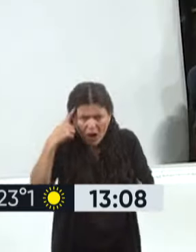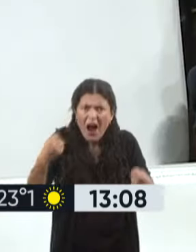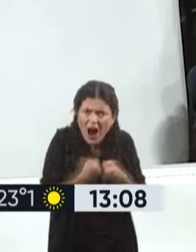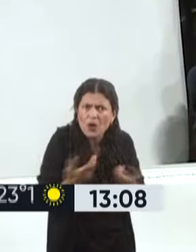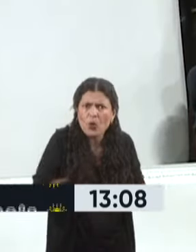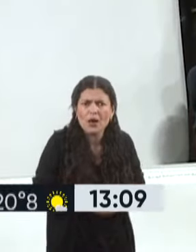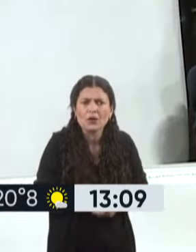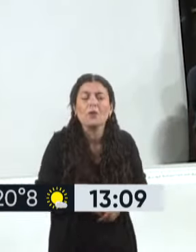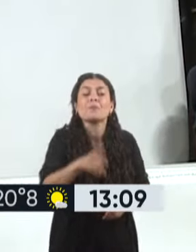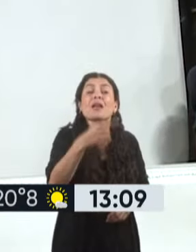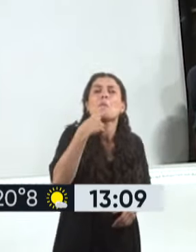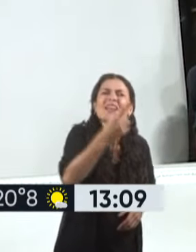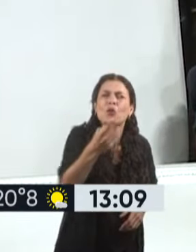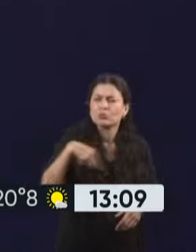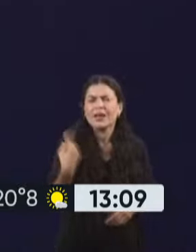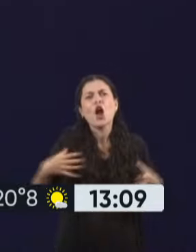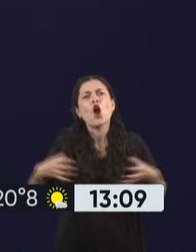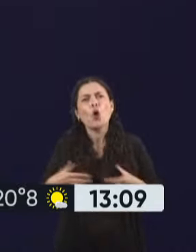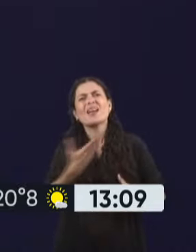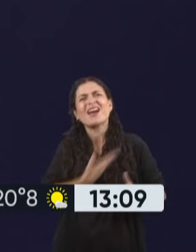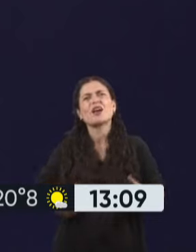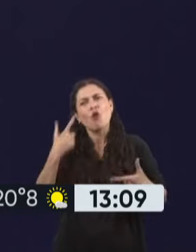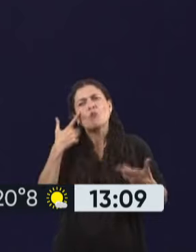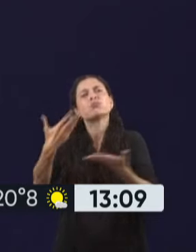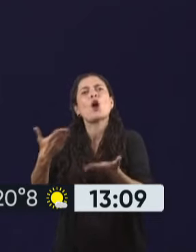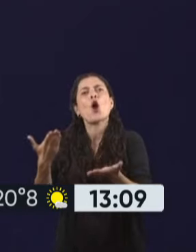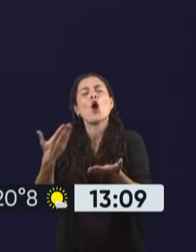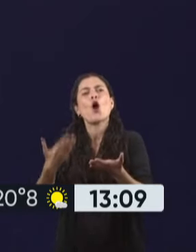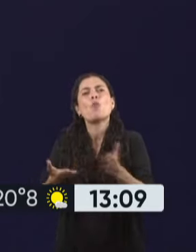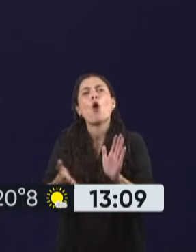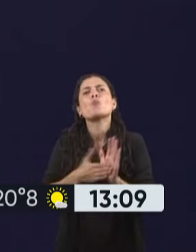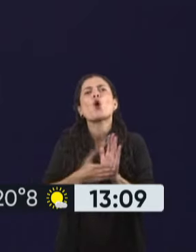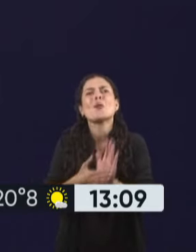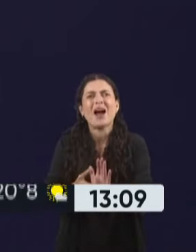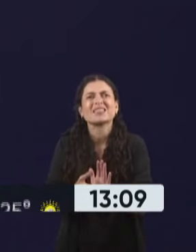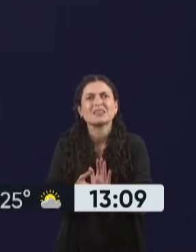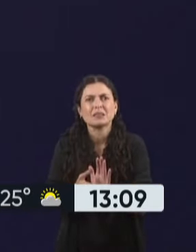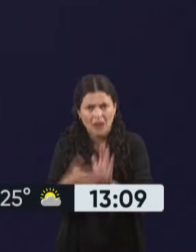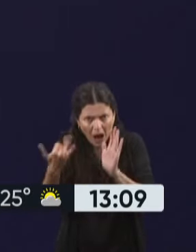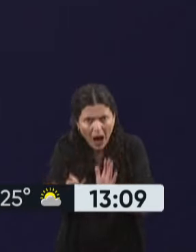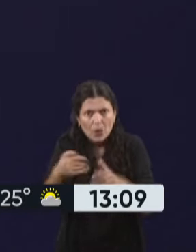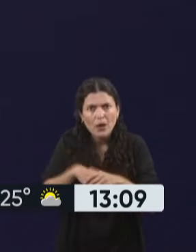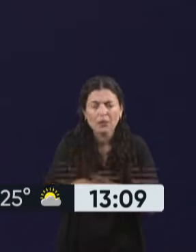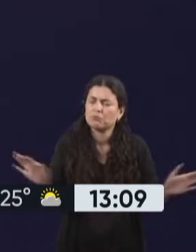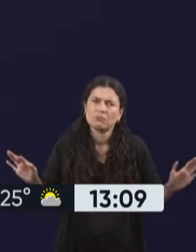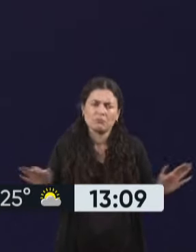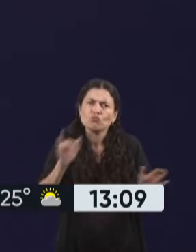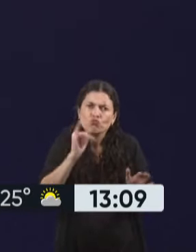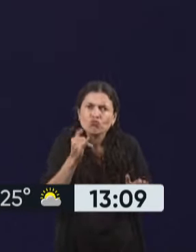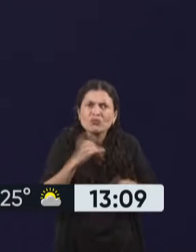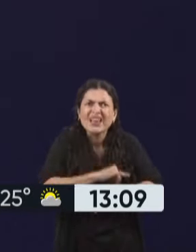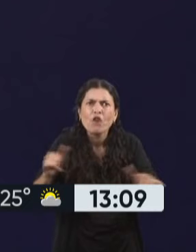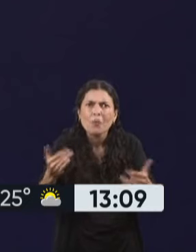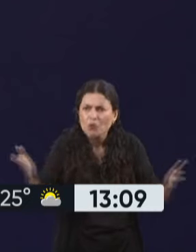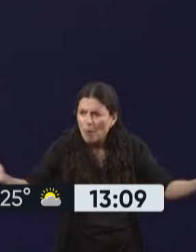¿van a presentar pruebas? Todo lo que haga falta. ¿Tienen pruebas para presentar? No. Todo lo que la información que podamos recopilar y que nos sea requerida,